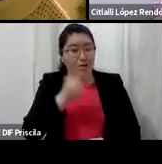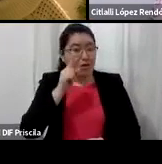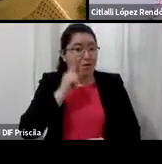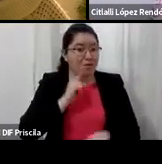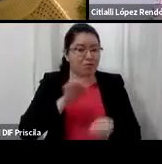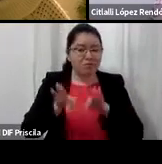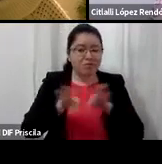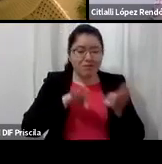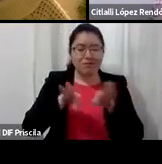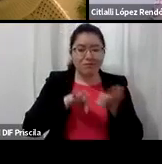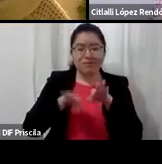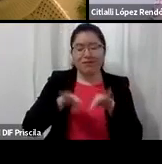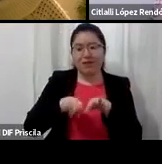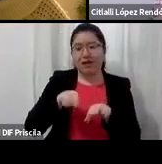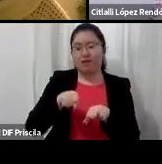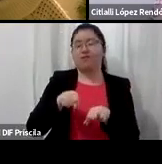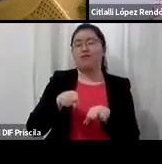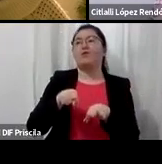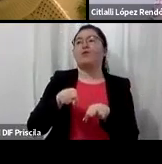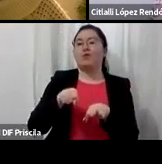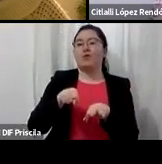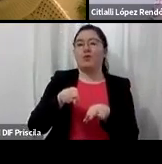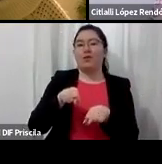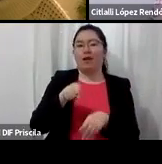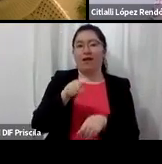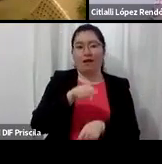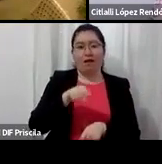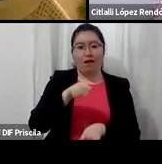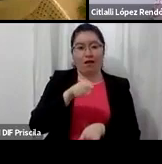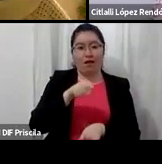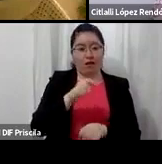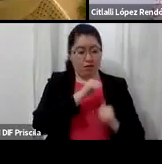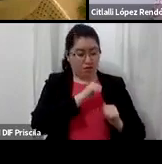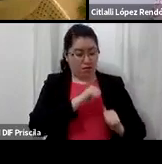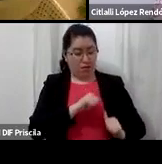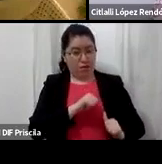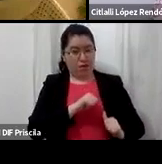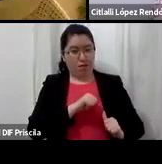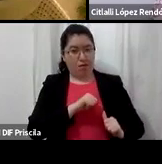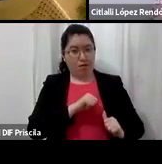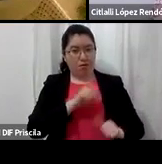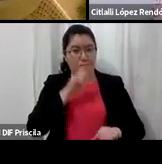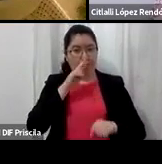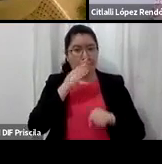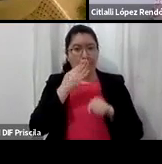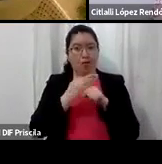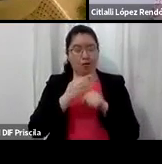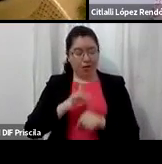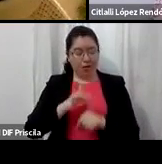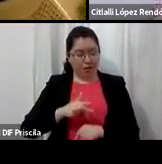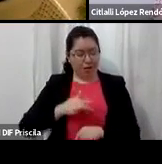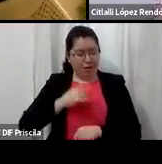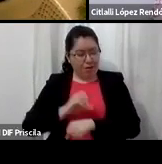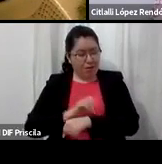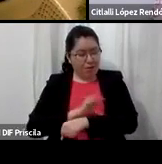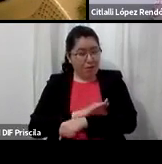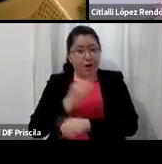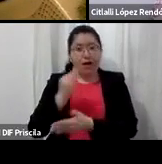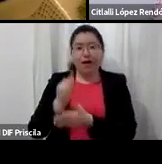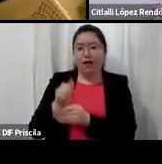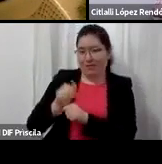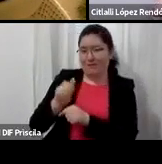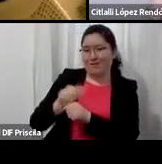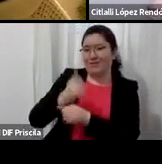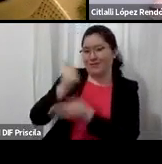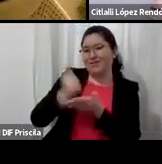Entonces, el que sean sensibles las autoridades, en este caso, de la Ciudad de México se pueden trabajar, nosotros